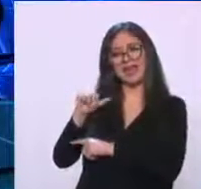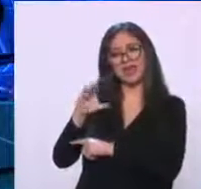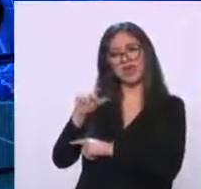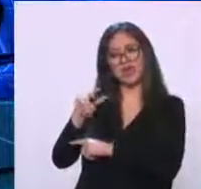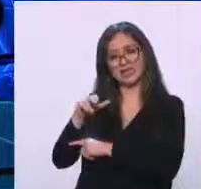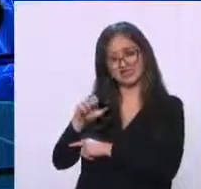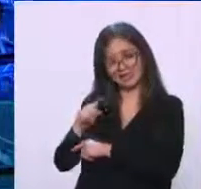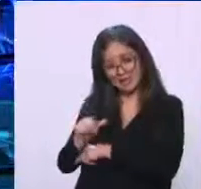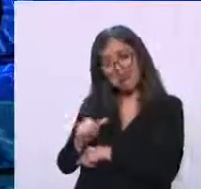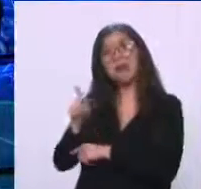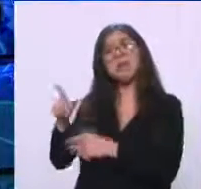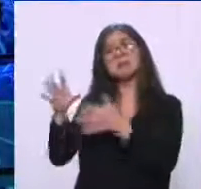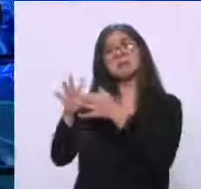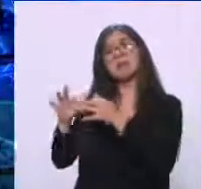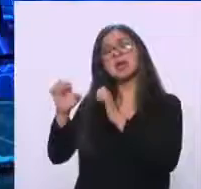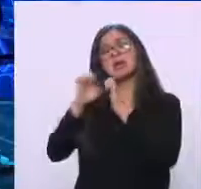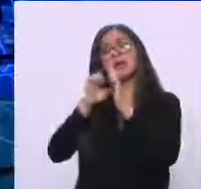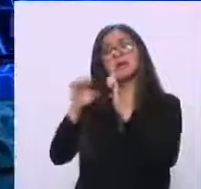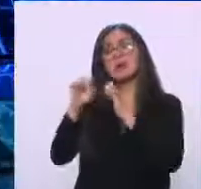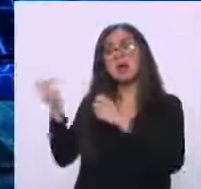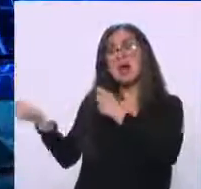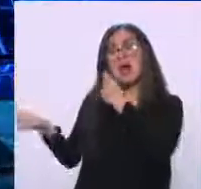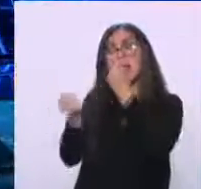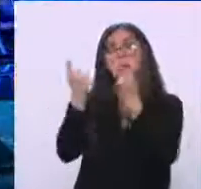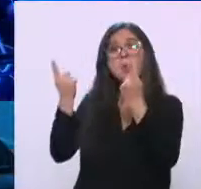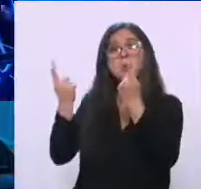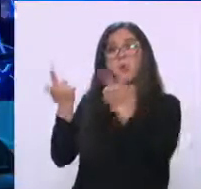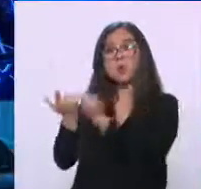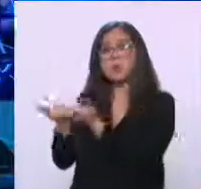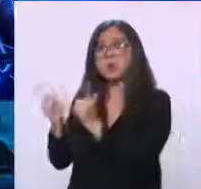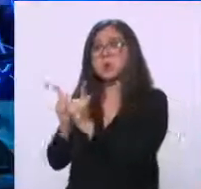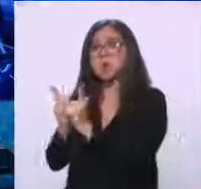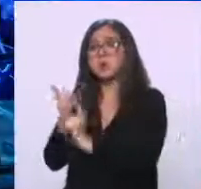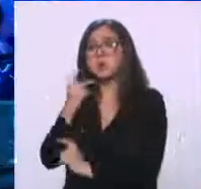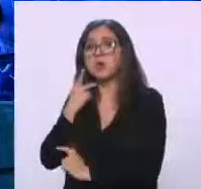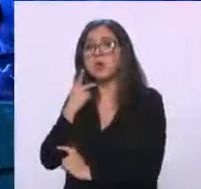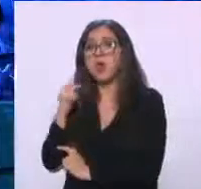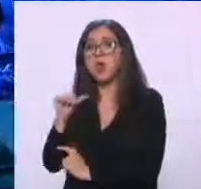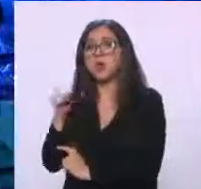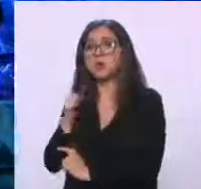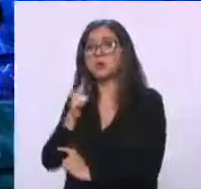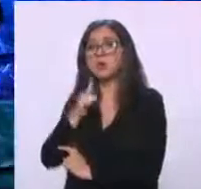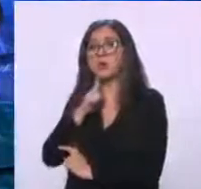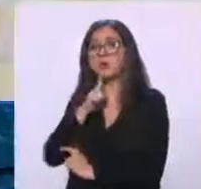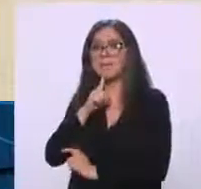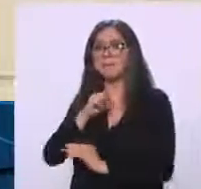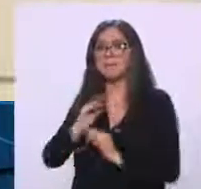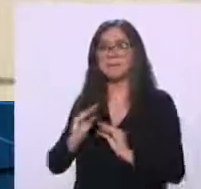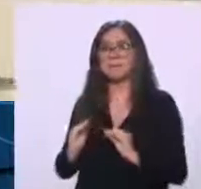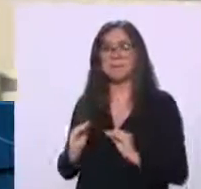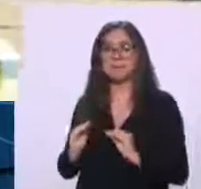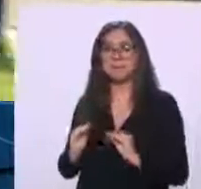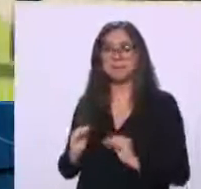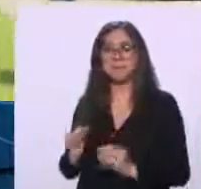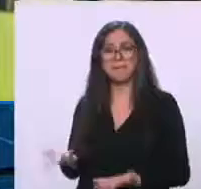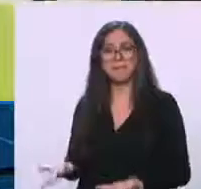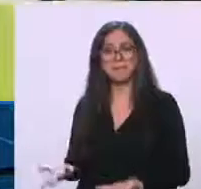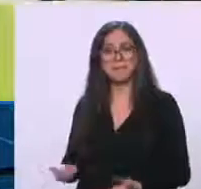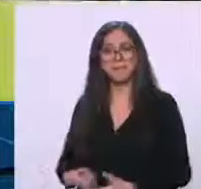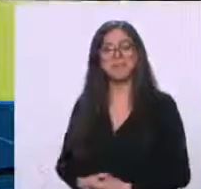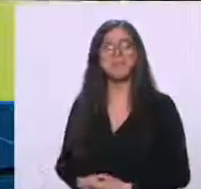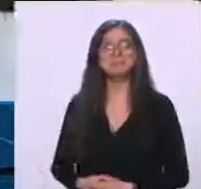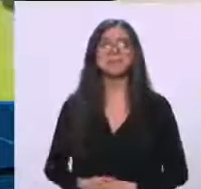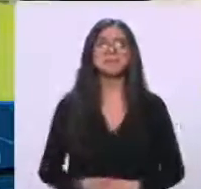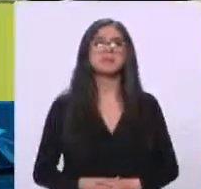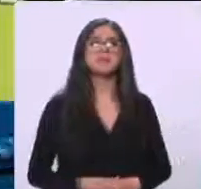agoreros de la fatalidad pues se han quedado callados. Bueno, fíjate que llamaba mucho la atención el